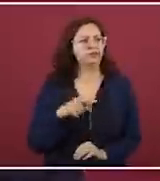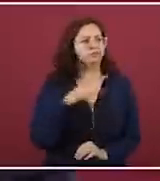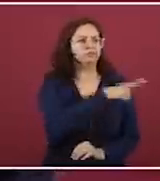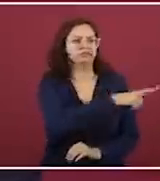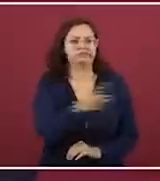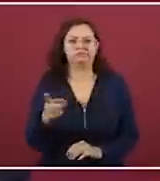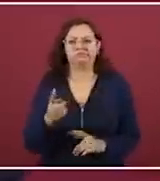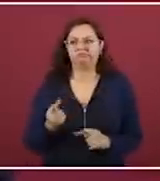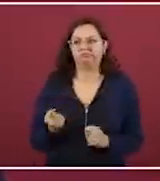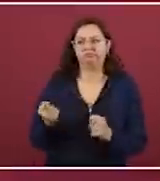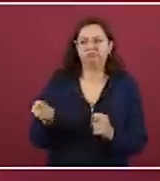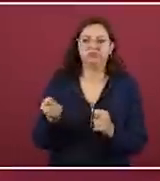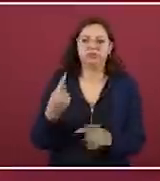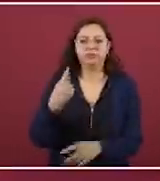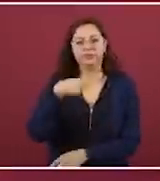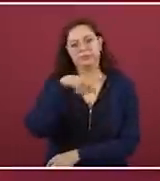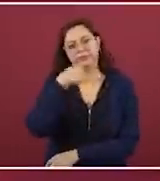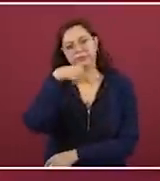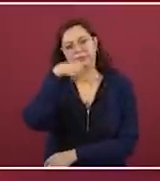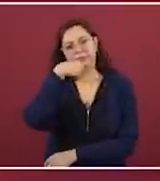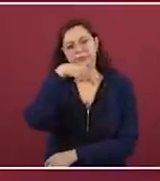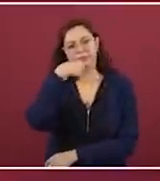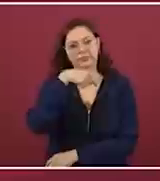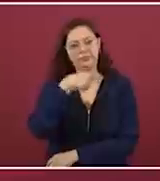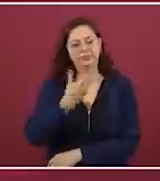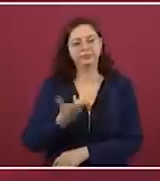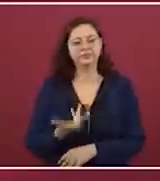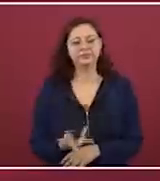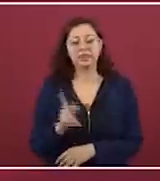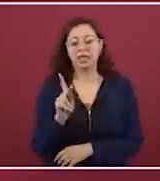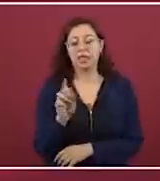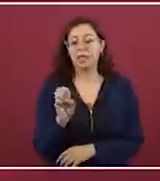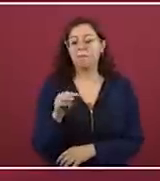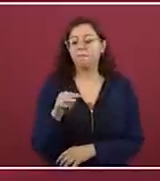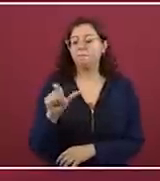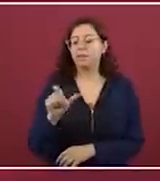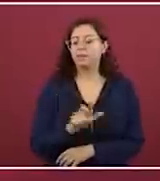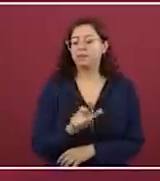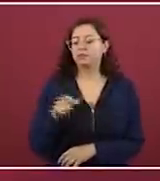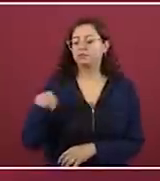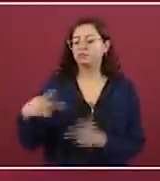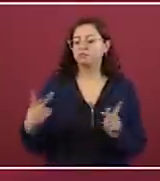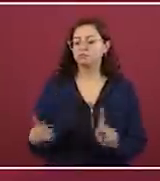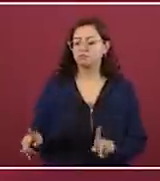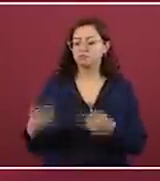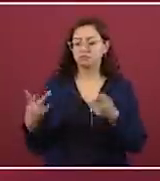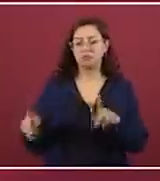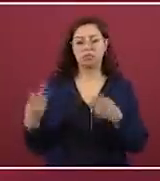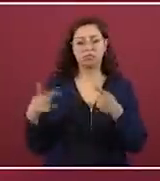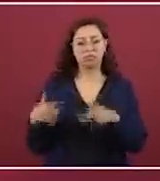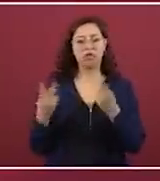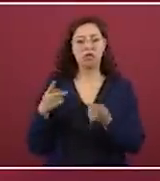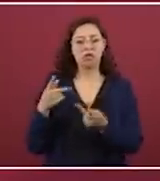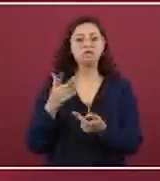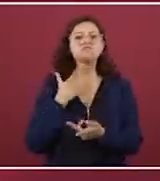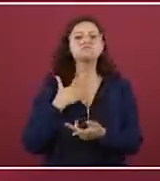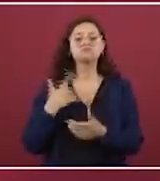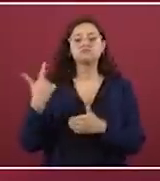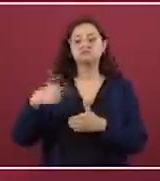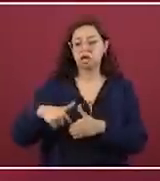y Pemex vende a un precio que está